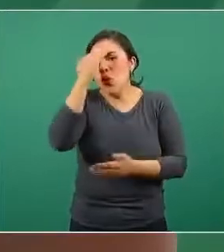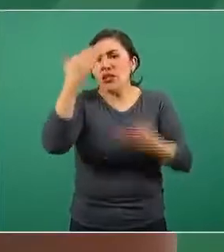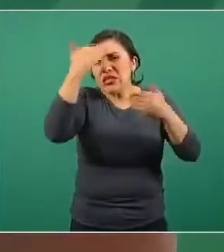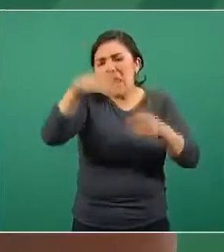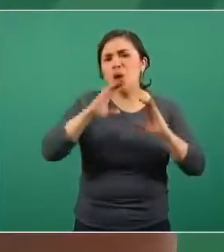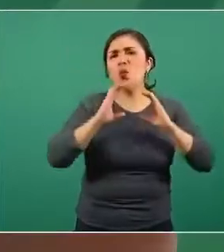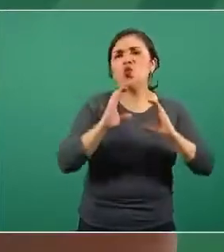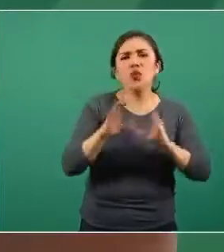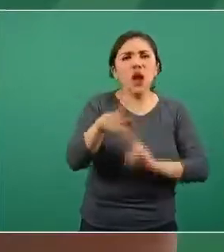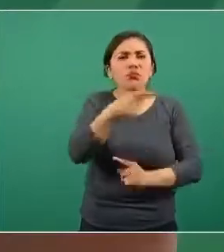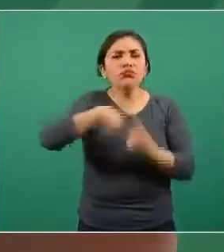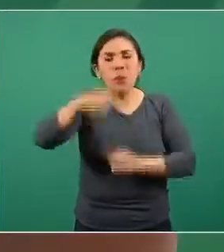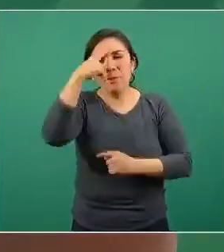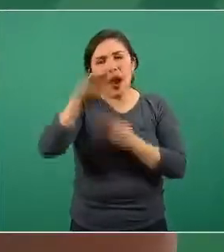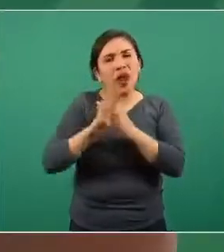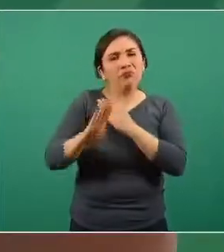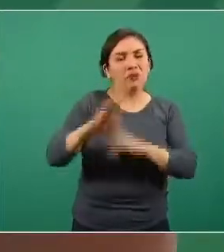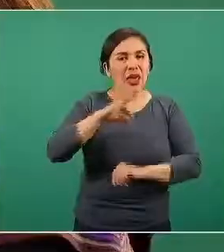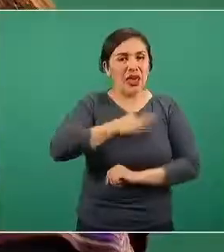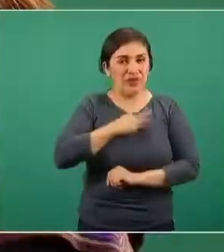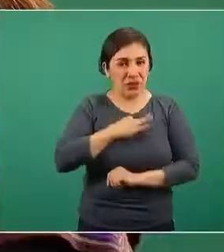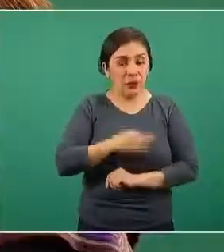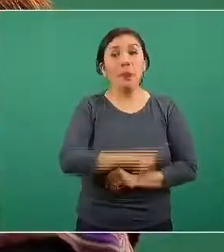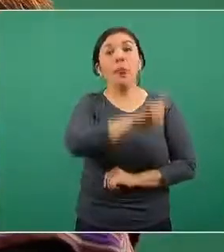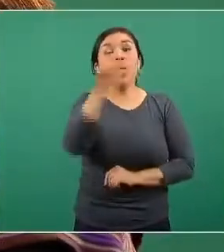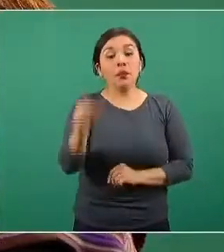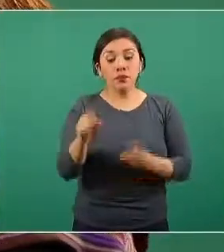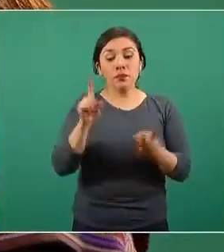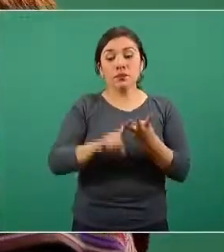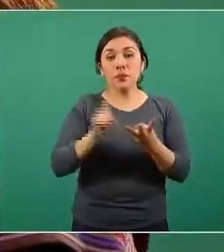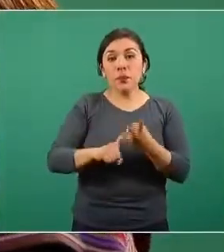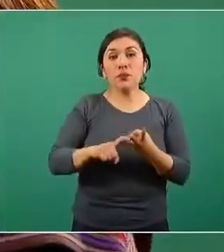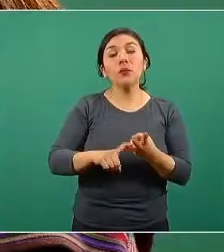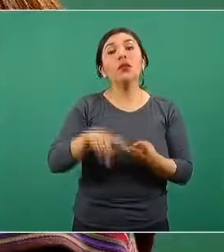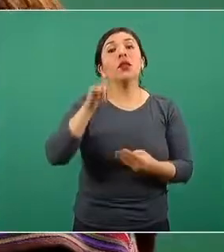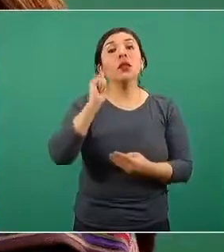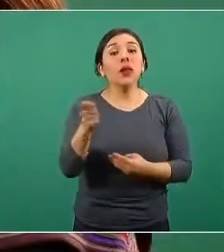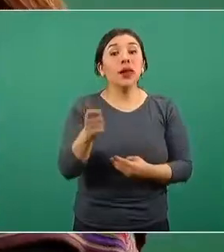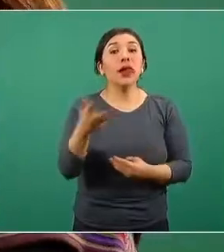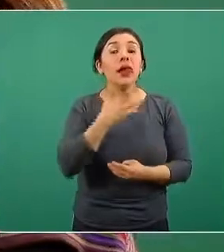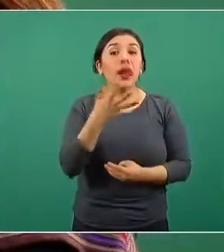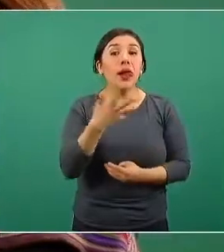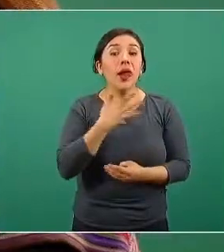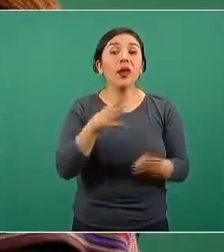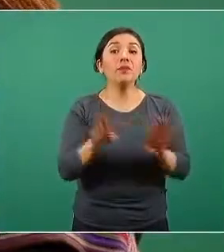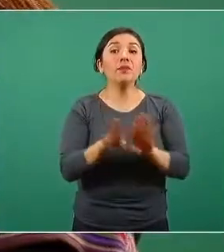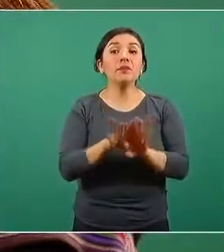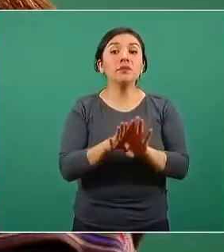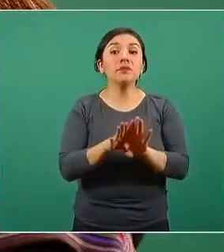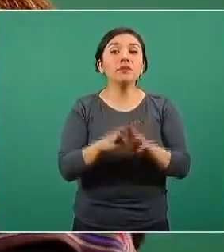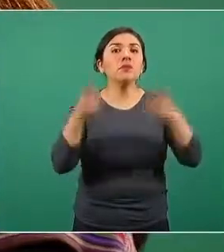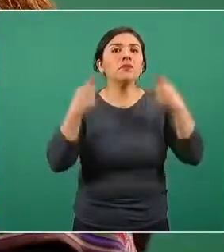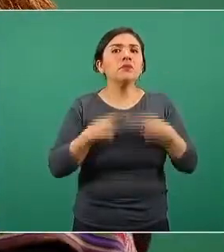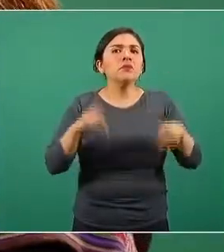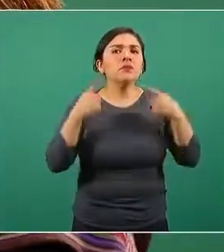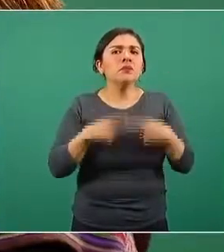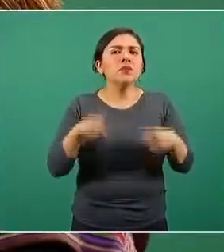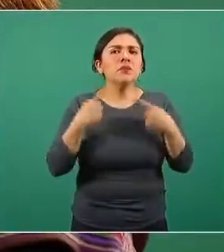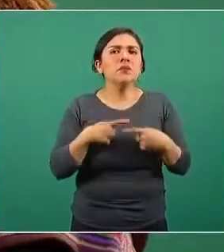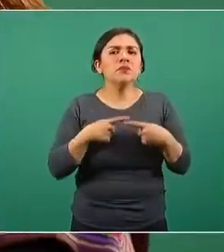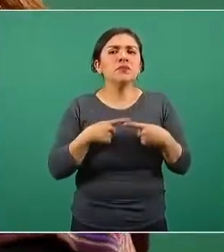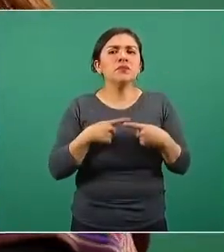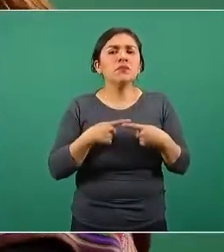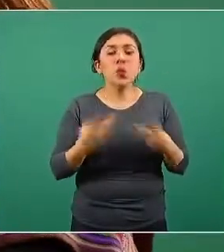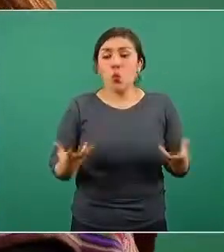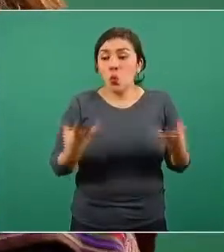prevención y control de infecciones. Después tendríamos aquellos que tenemos personas